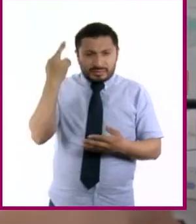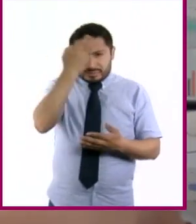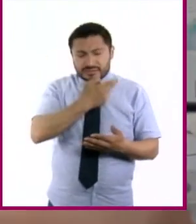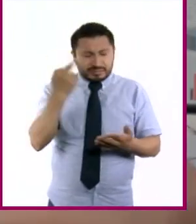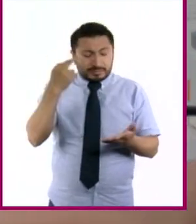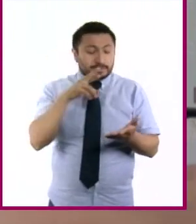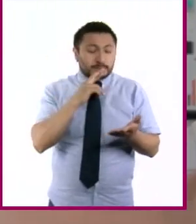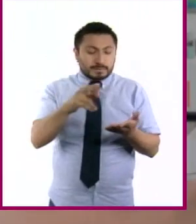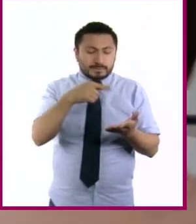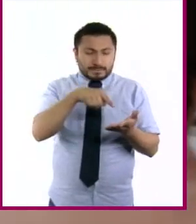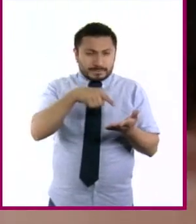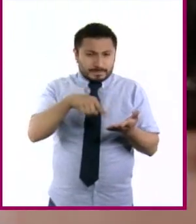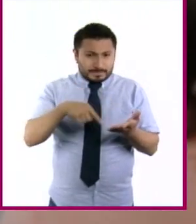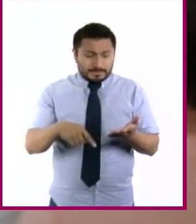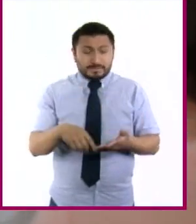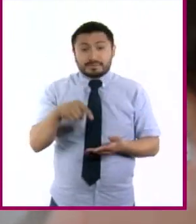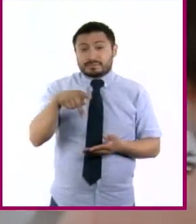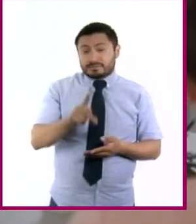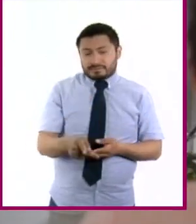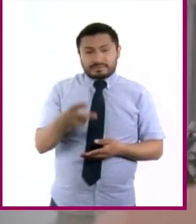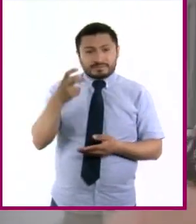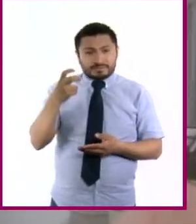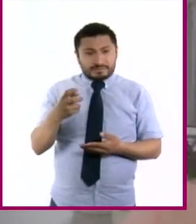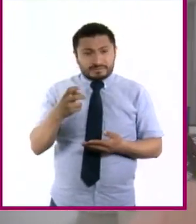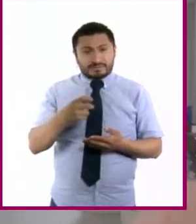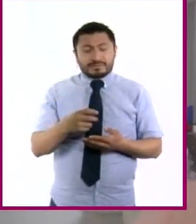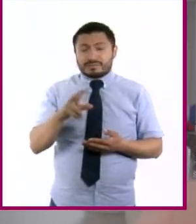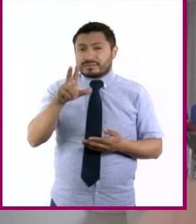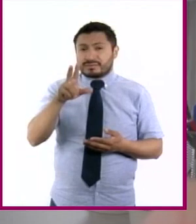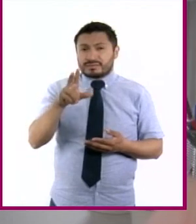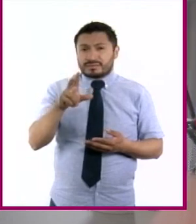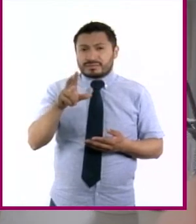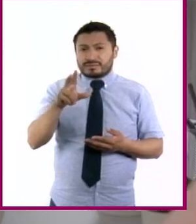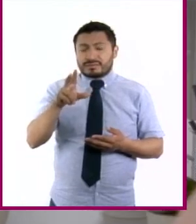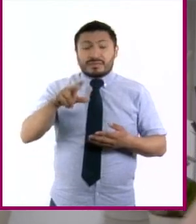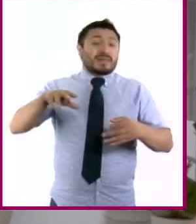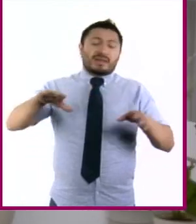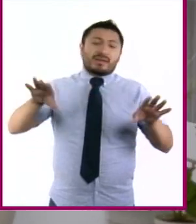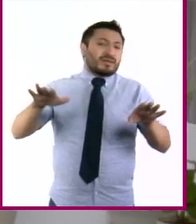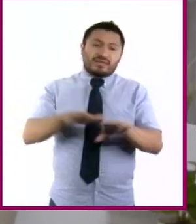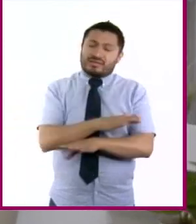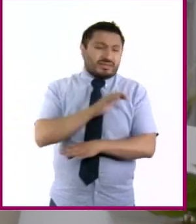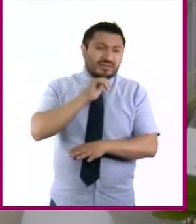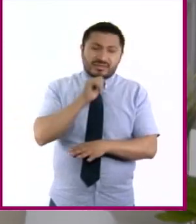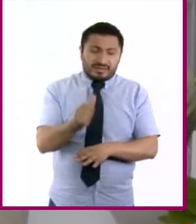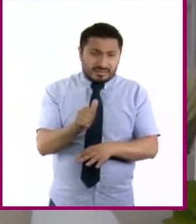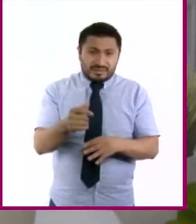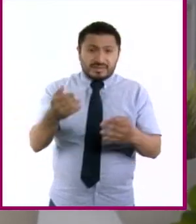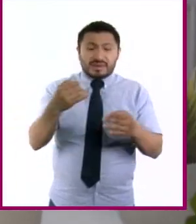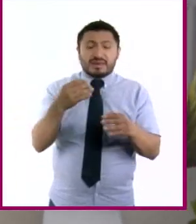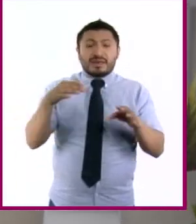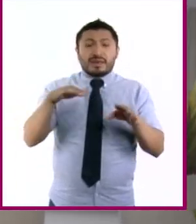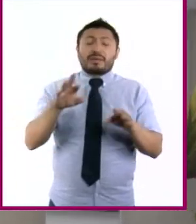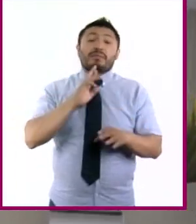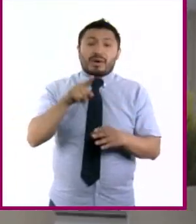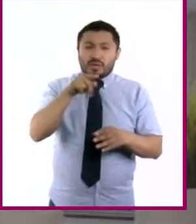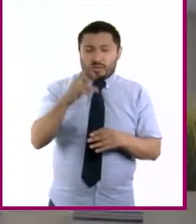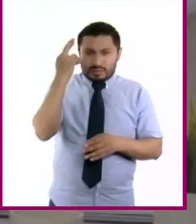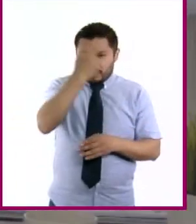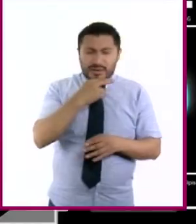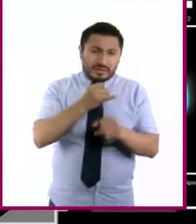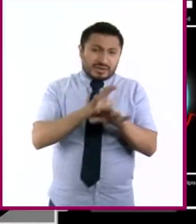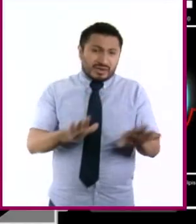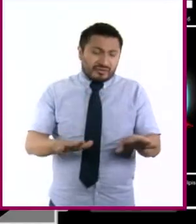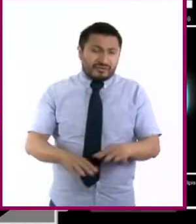Sin embargo, estas páginas de gráficos nunca van a sustituir el análisis que se puede hacer posteriormente a la información.